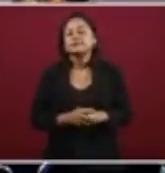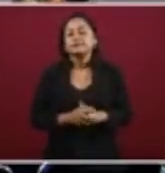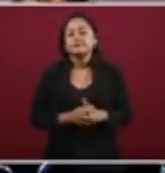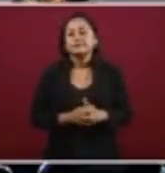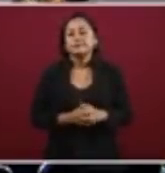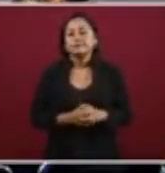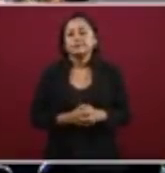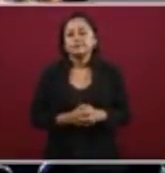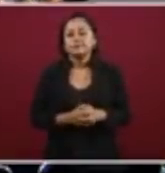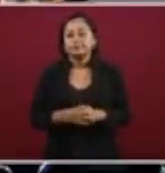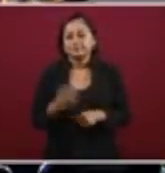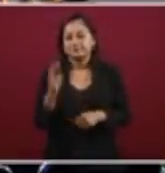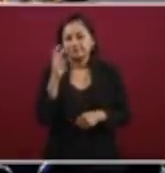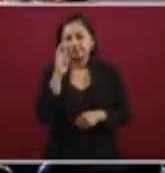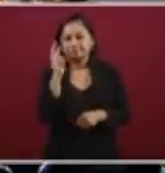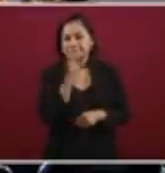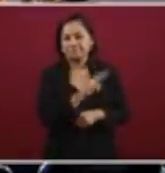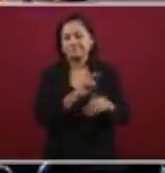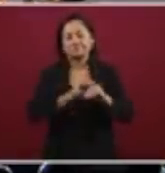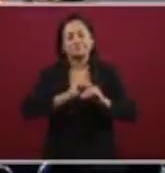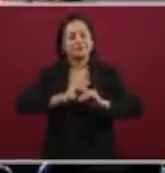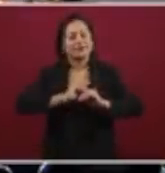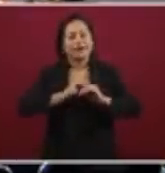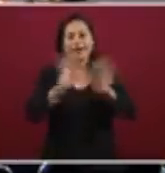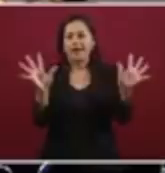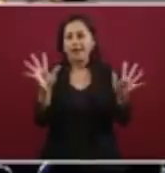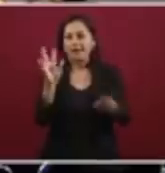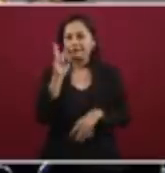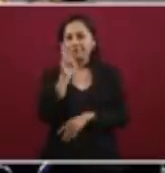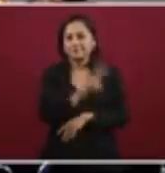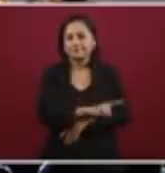más claro ni el agua